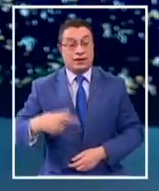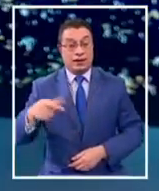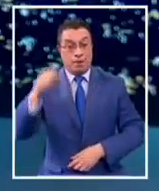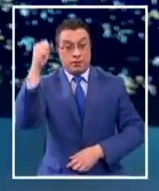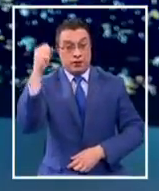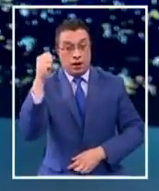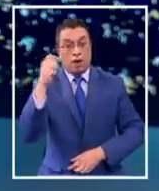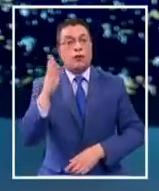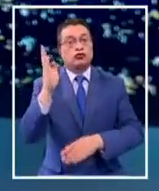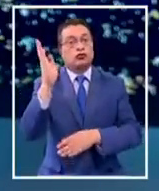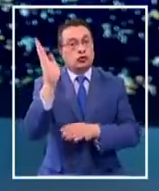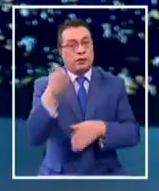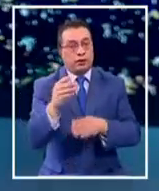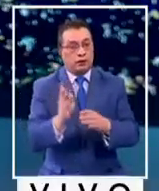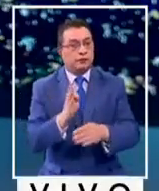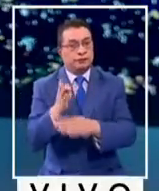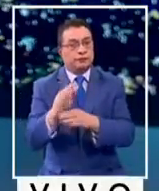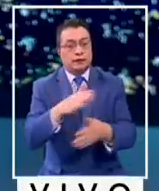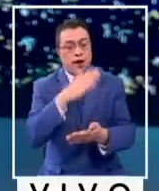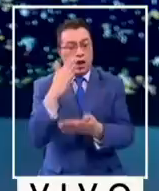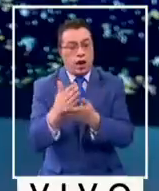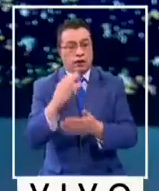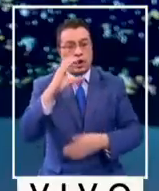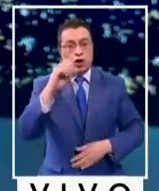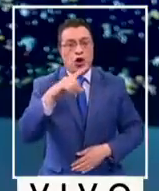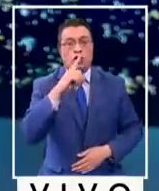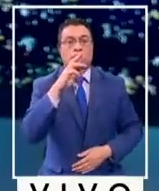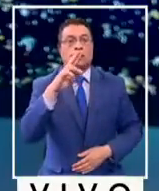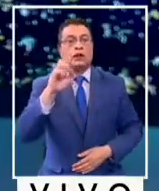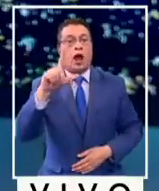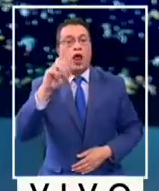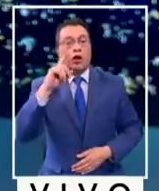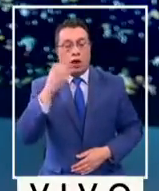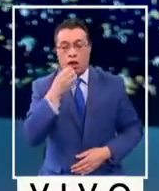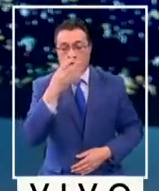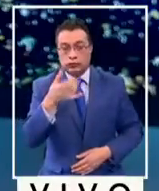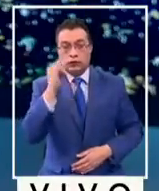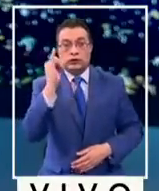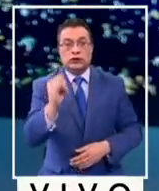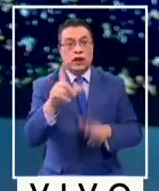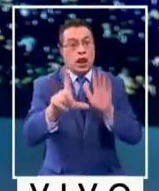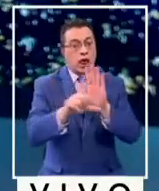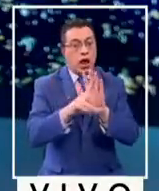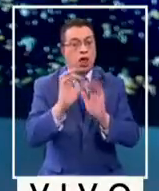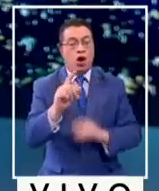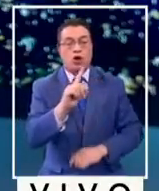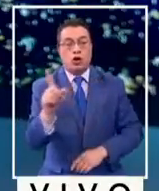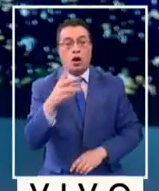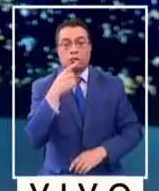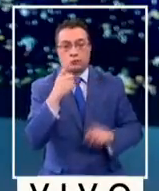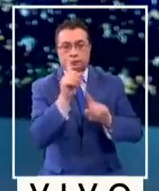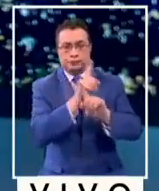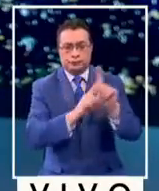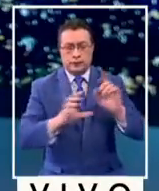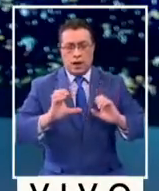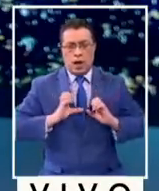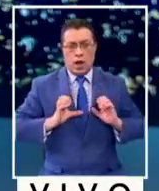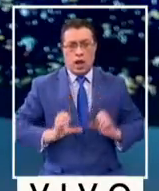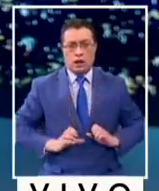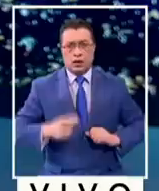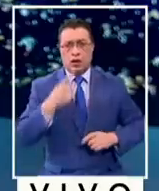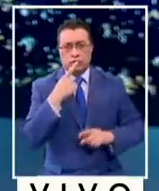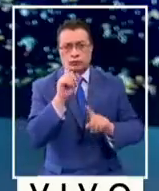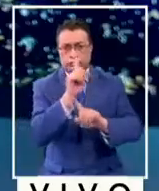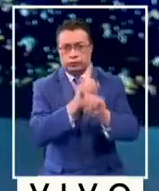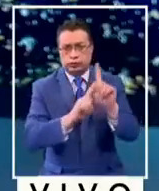queda suspendido hasta que la Contraloría se pronuncie respecto de su legalidad. Porque a los reparos éticos se sumó un cuestionamiento de